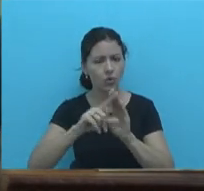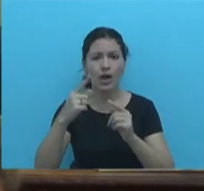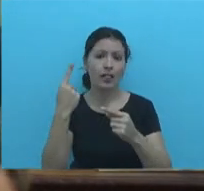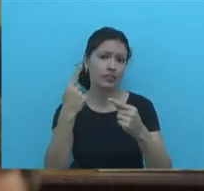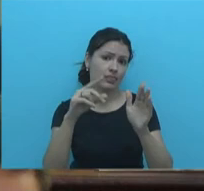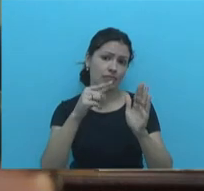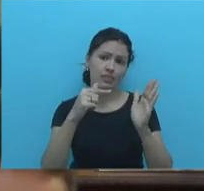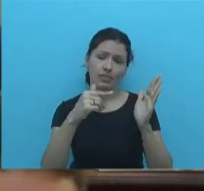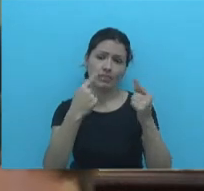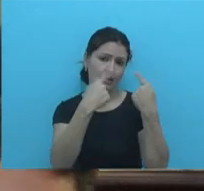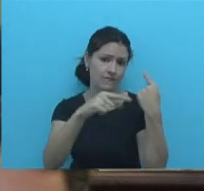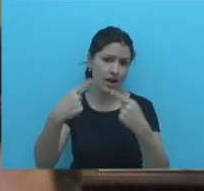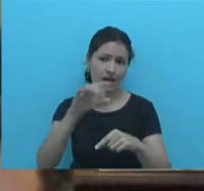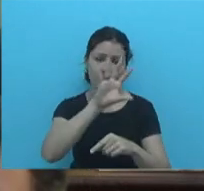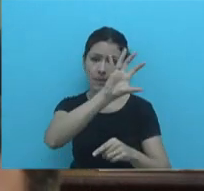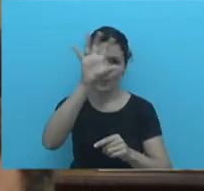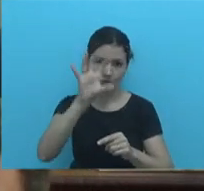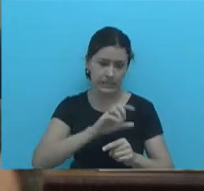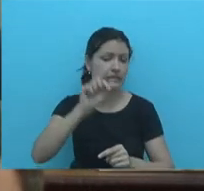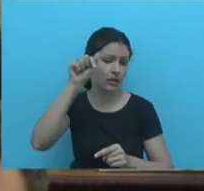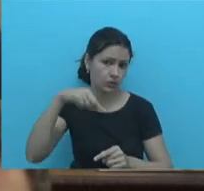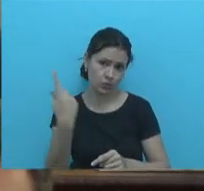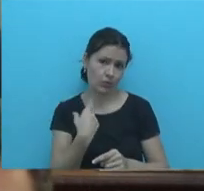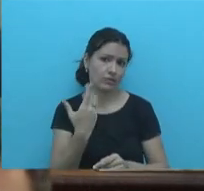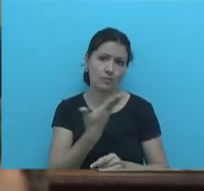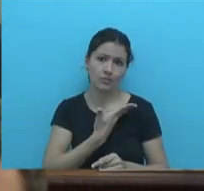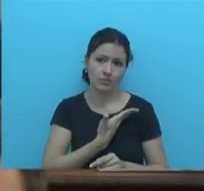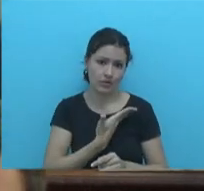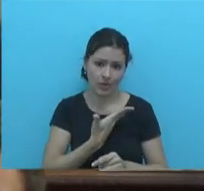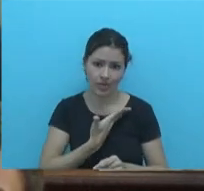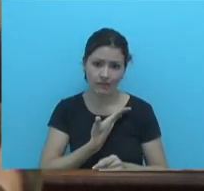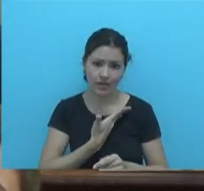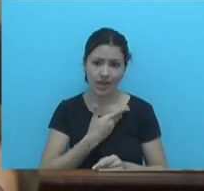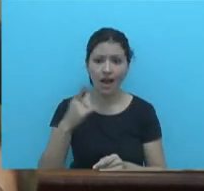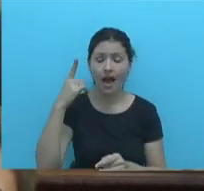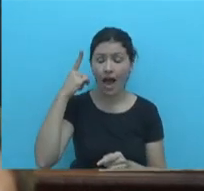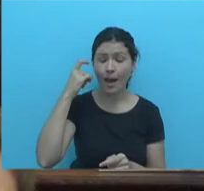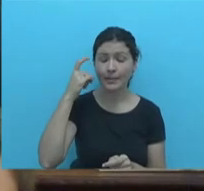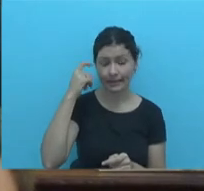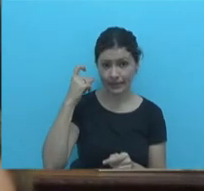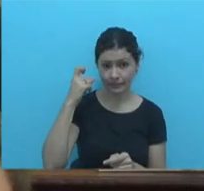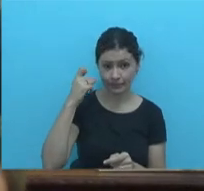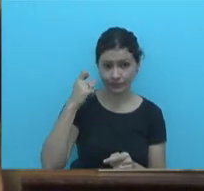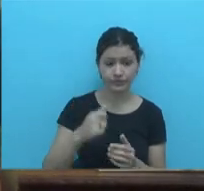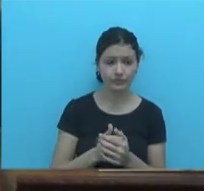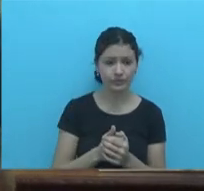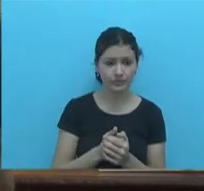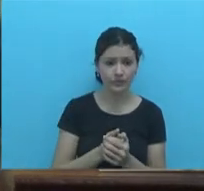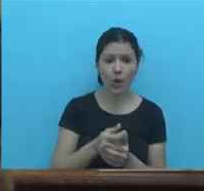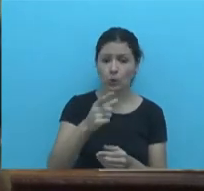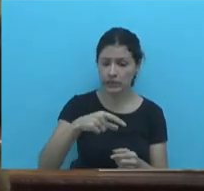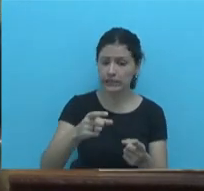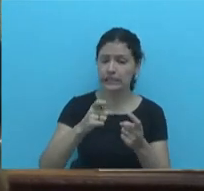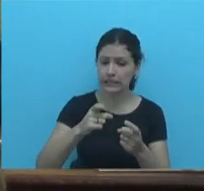provincias, en nuestro caso en la de Santa Fe. Así que aprender, saber que las cosas tienen su trabajo, tienen